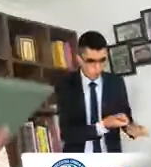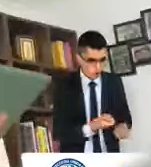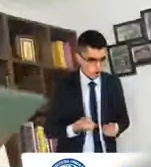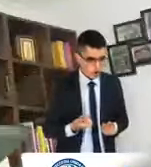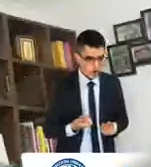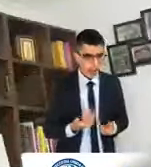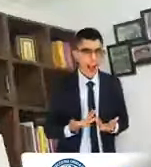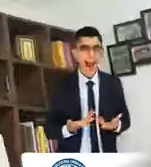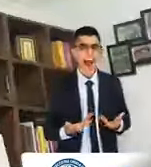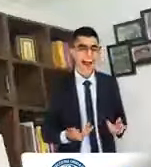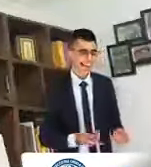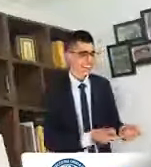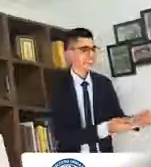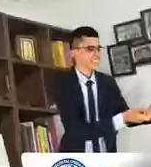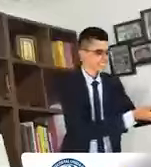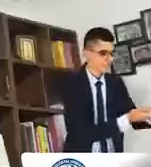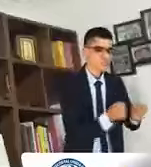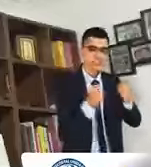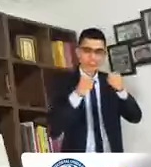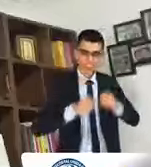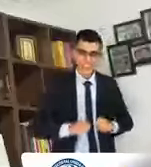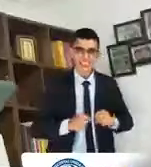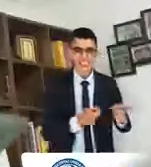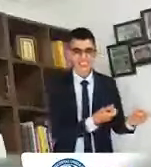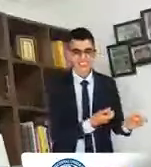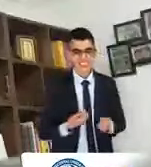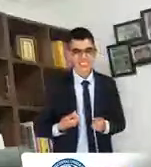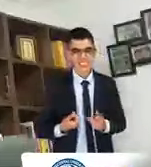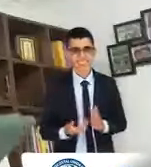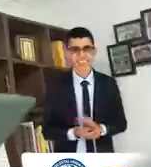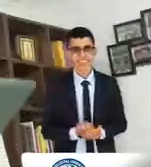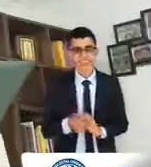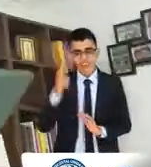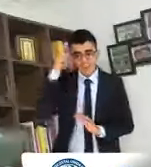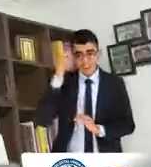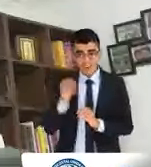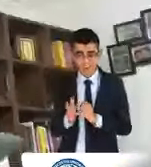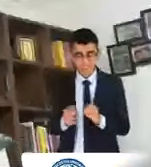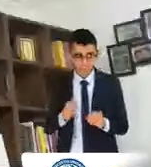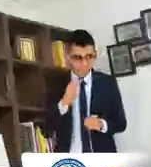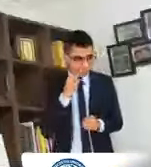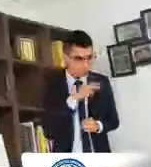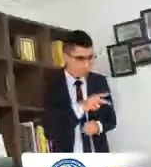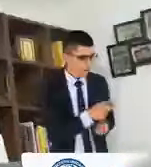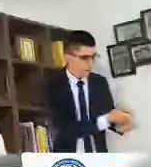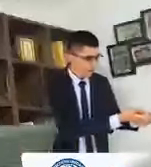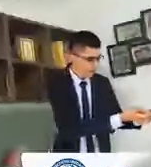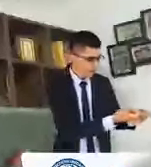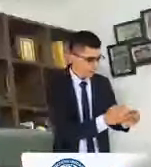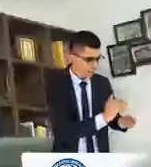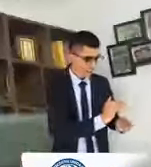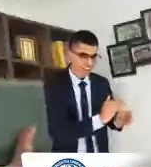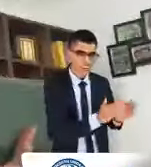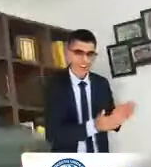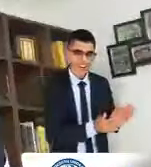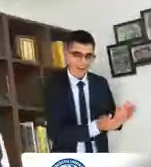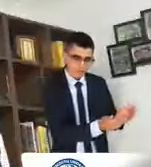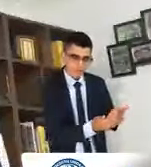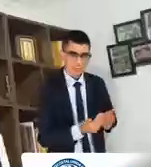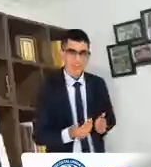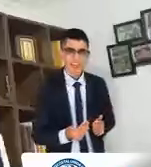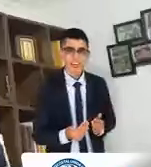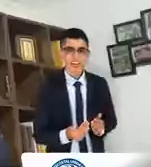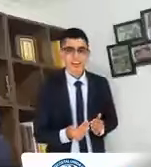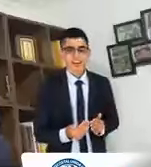trasladarla. Y cuando David vio que verdaderamente el arca venía, que se había encontrado la manera,